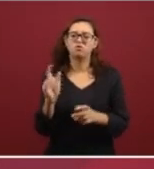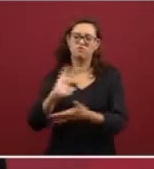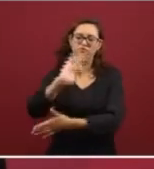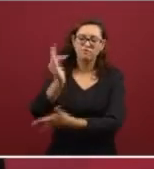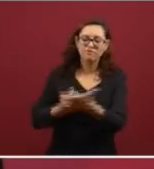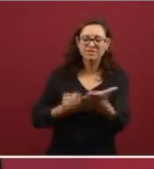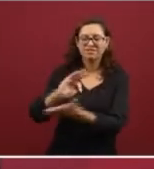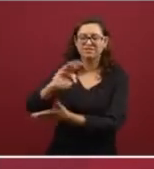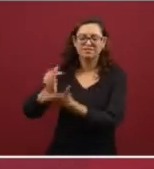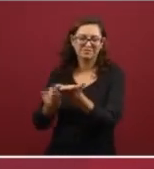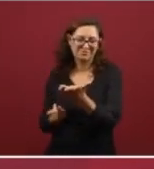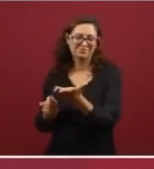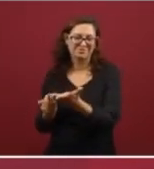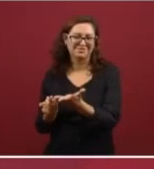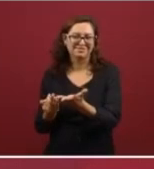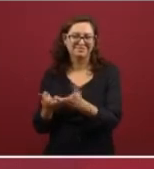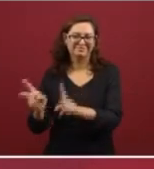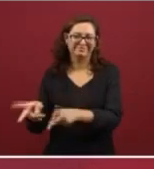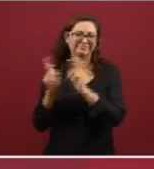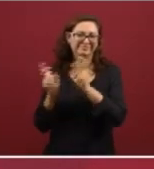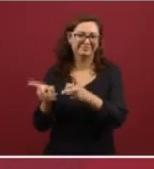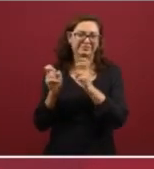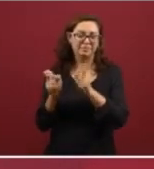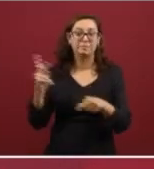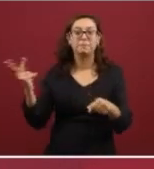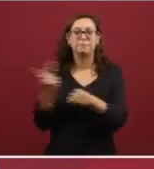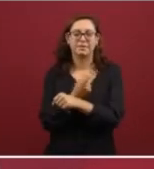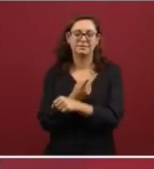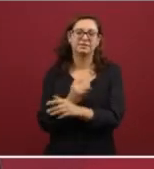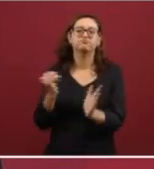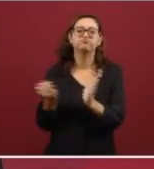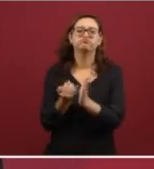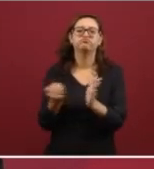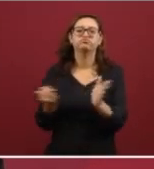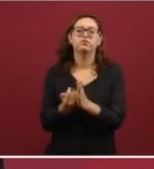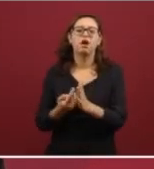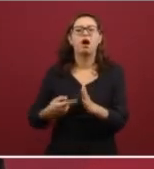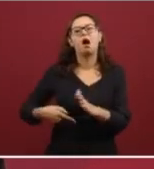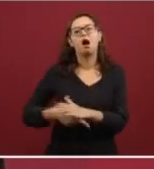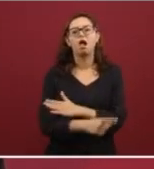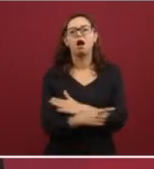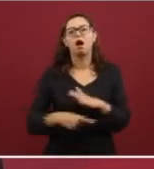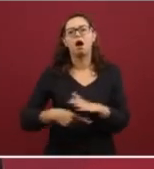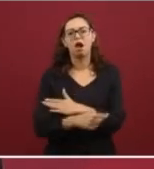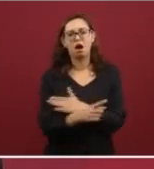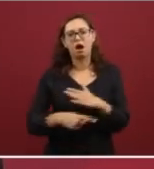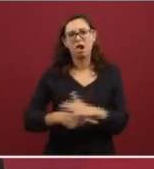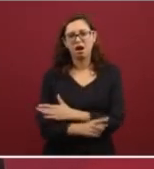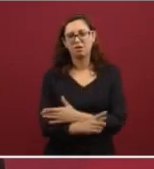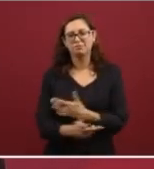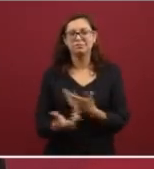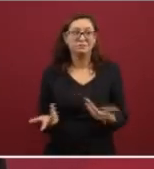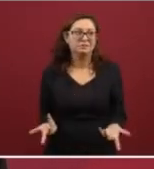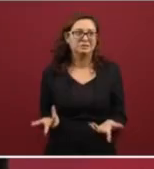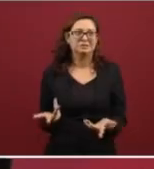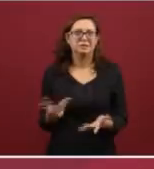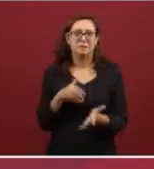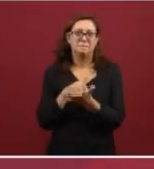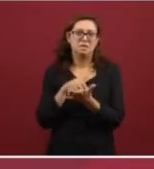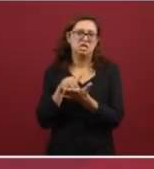que causa evasión fiscal de miles de millones de